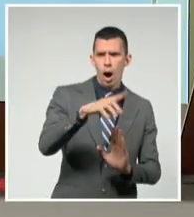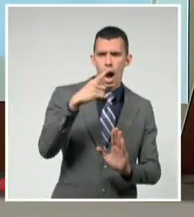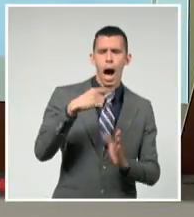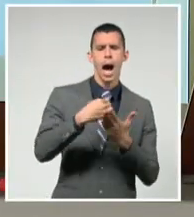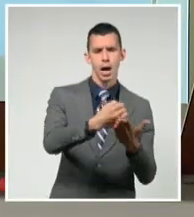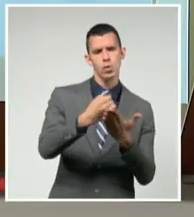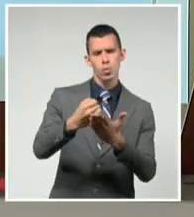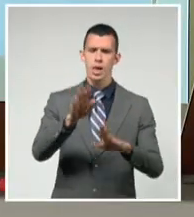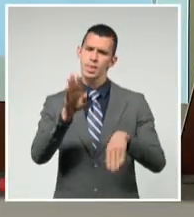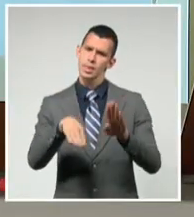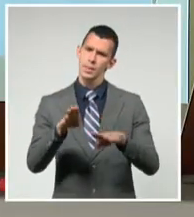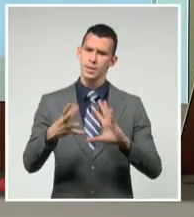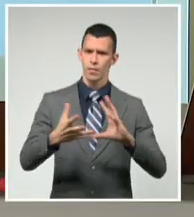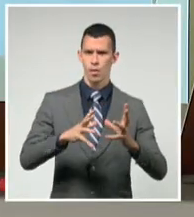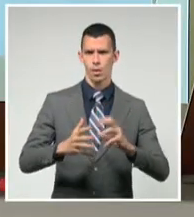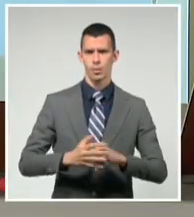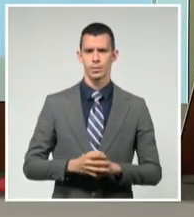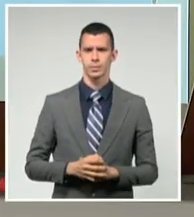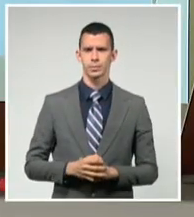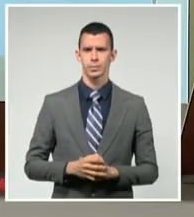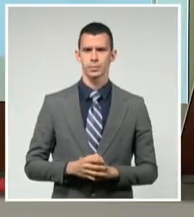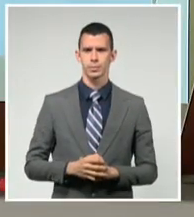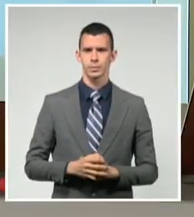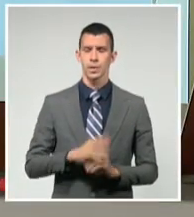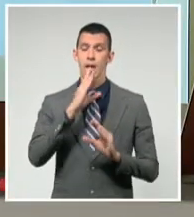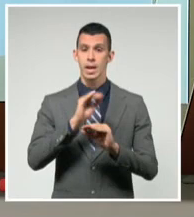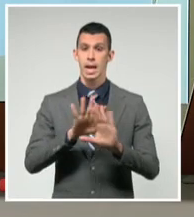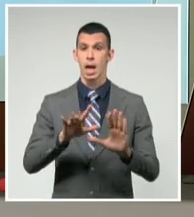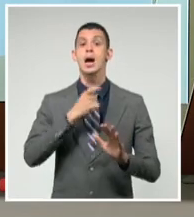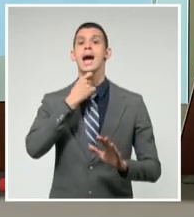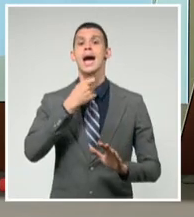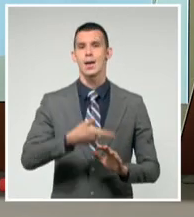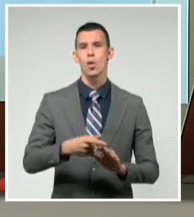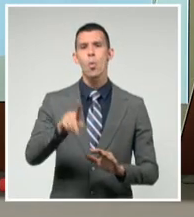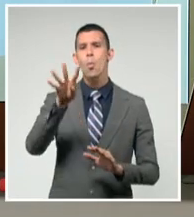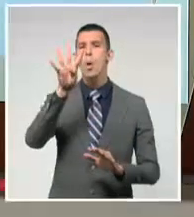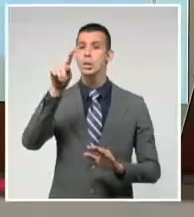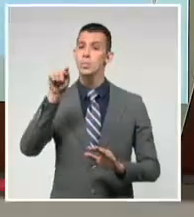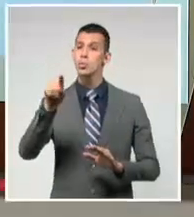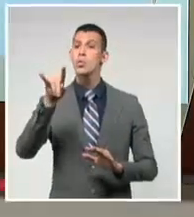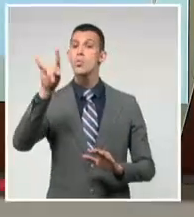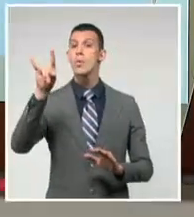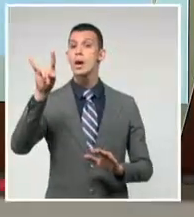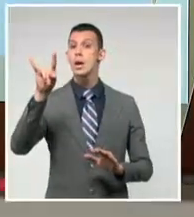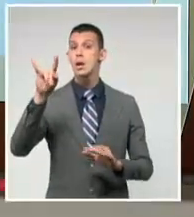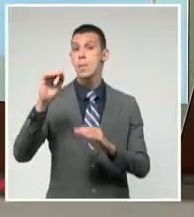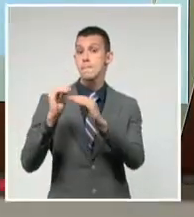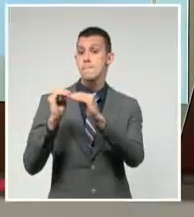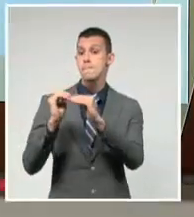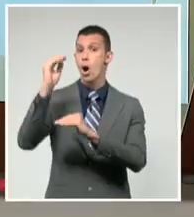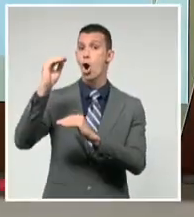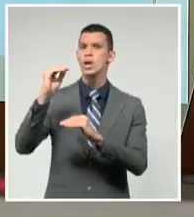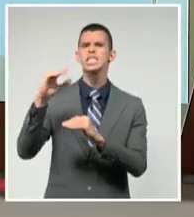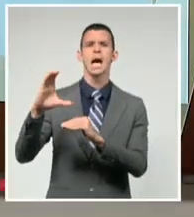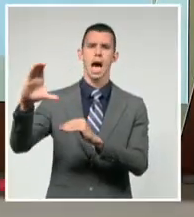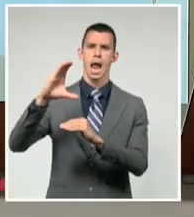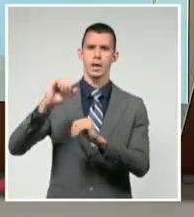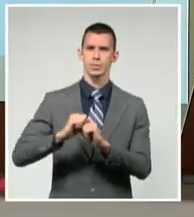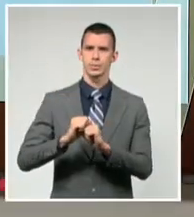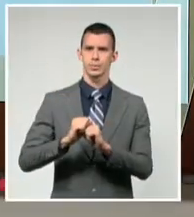que el fondo del salario en el país subirá en 49 mientras que el destinado a la seguridad social lo hará